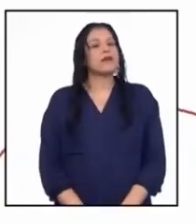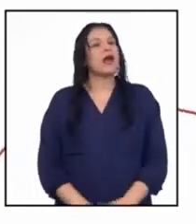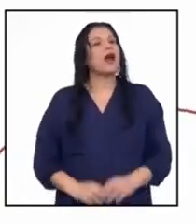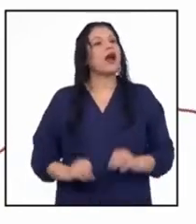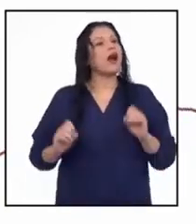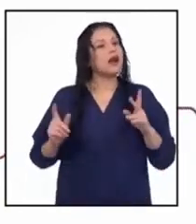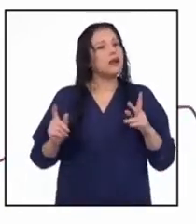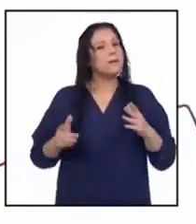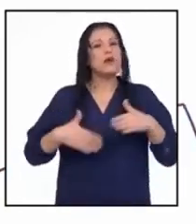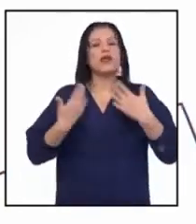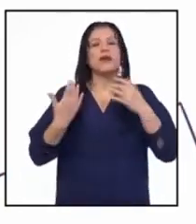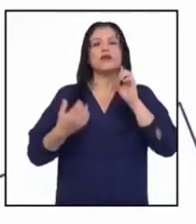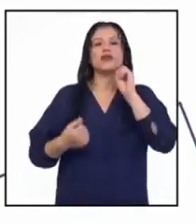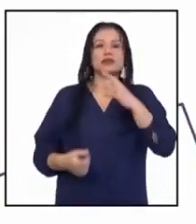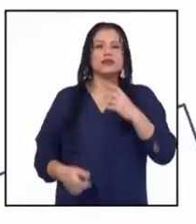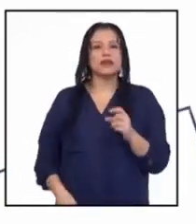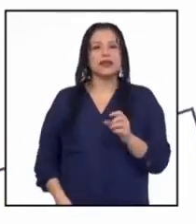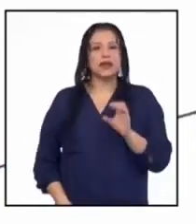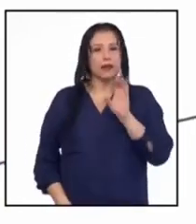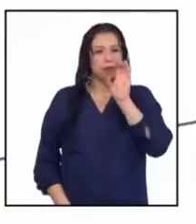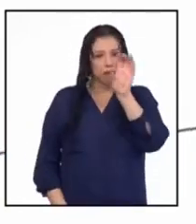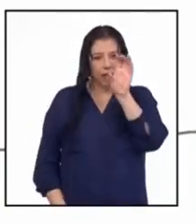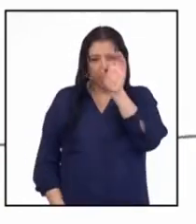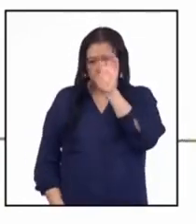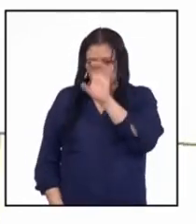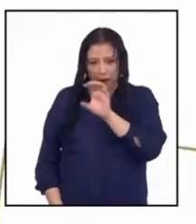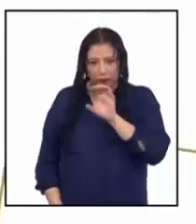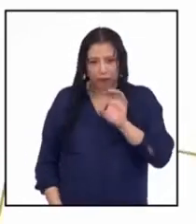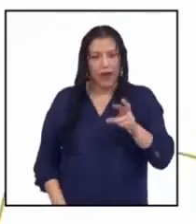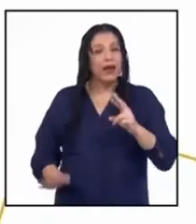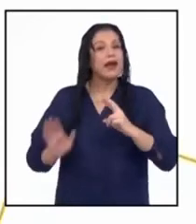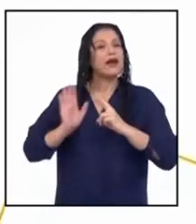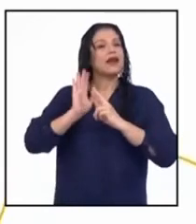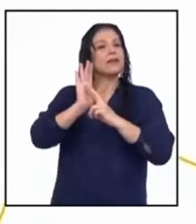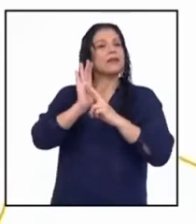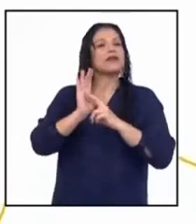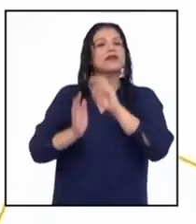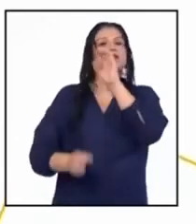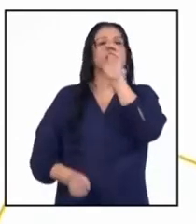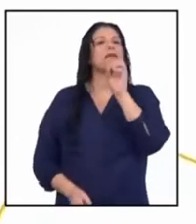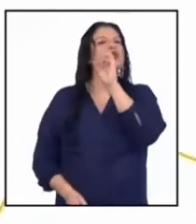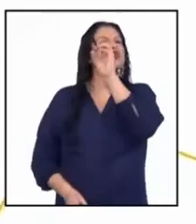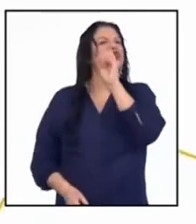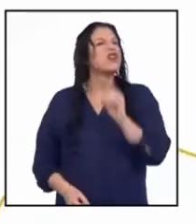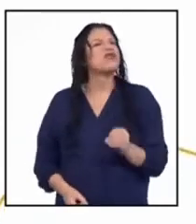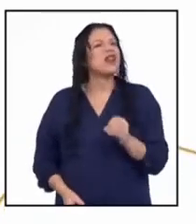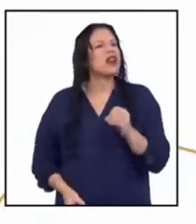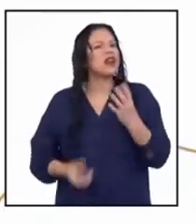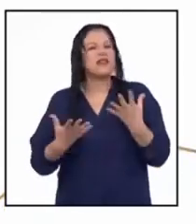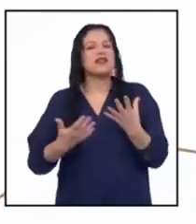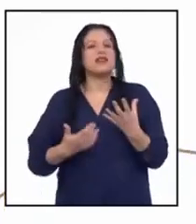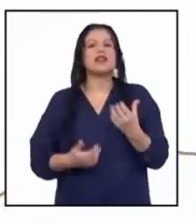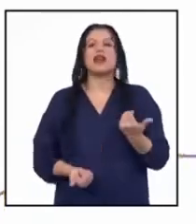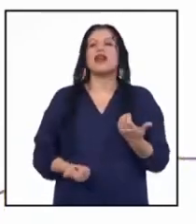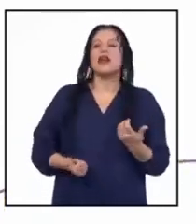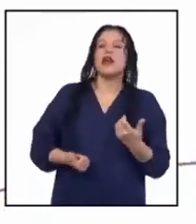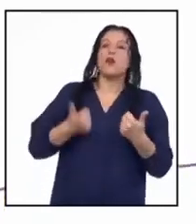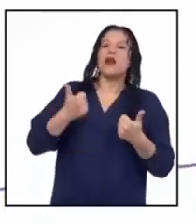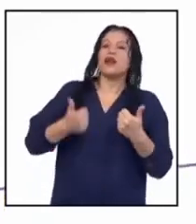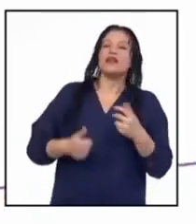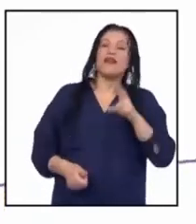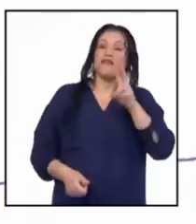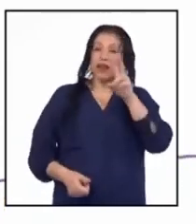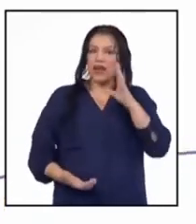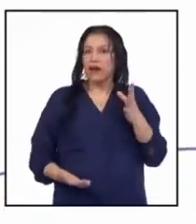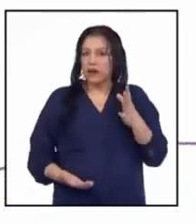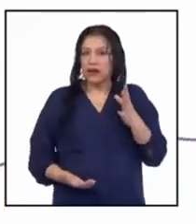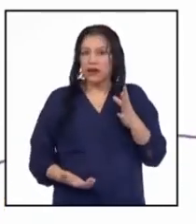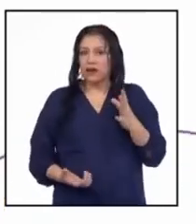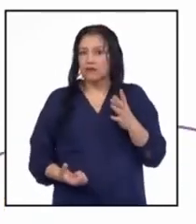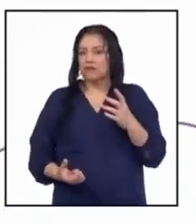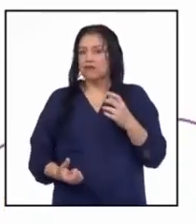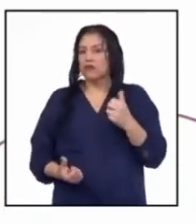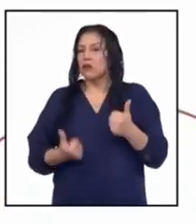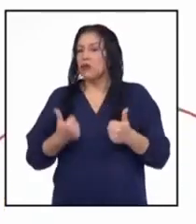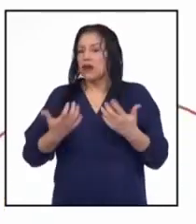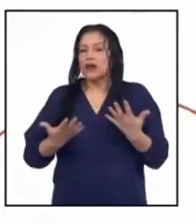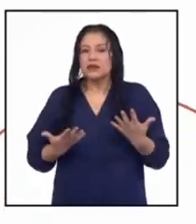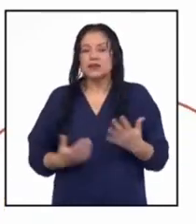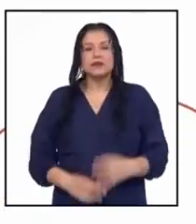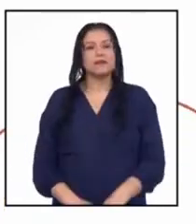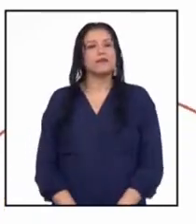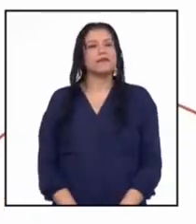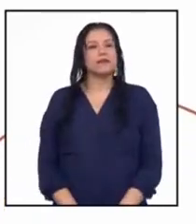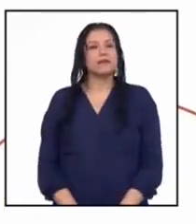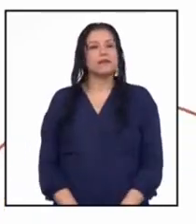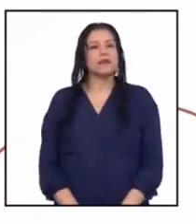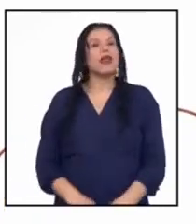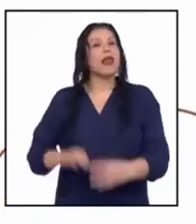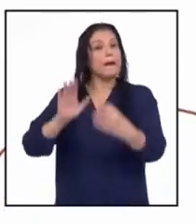podemos decir que cada sector representa la proporción entre la categoría de la variable, que en este caso viene